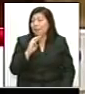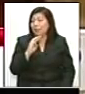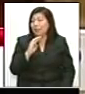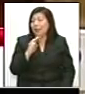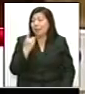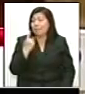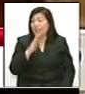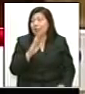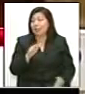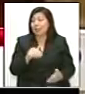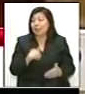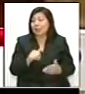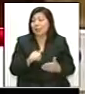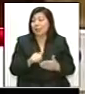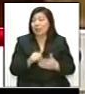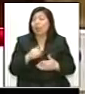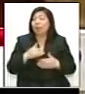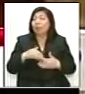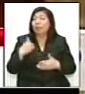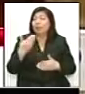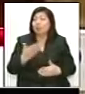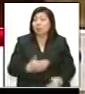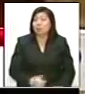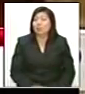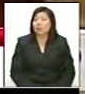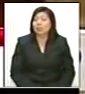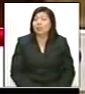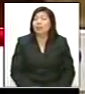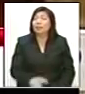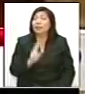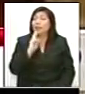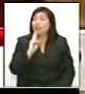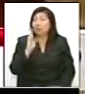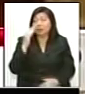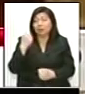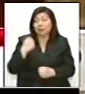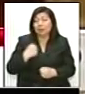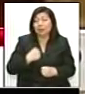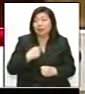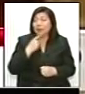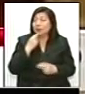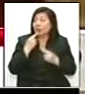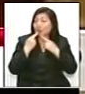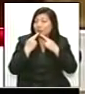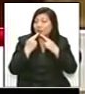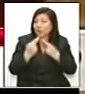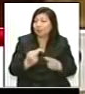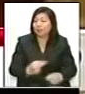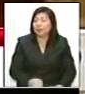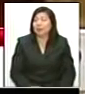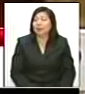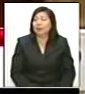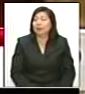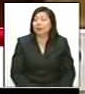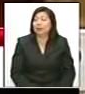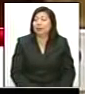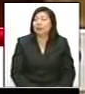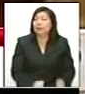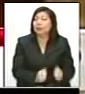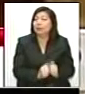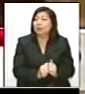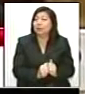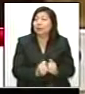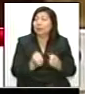mensaje para la posteridad. La respuesta de la policía es una respuesta que tiene un correlato con